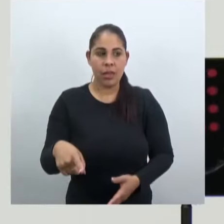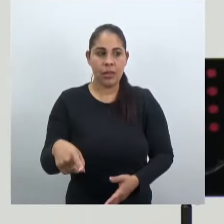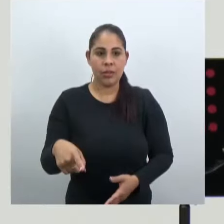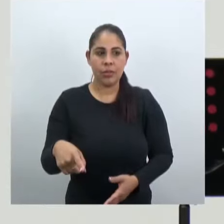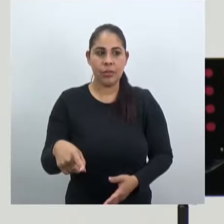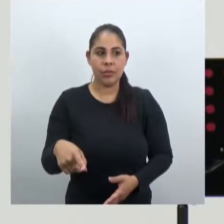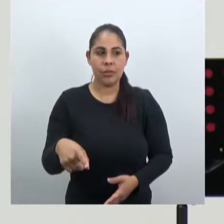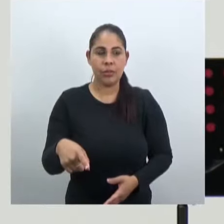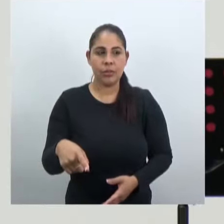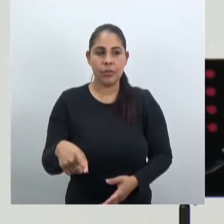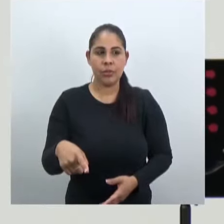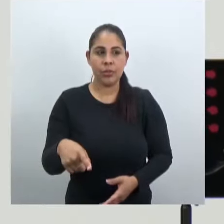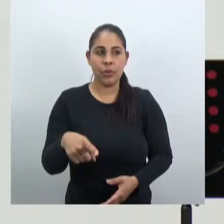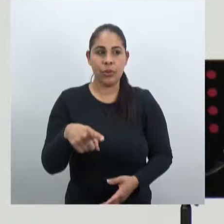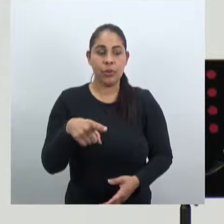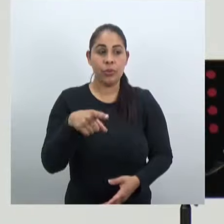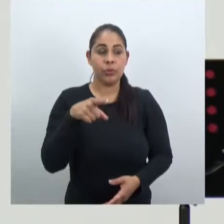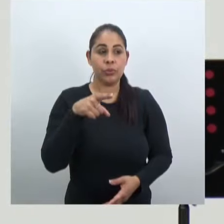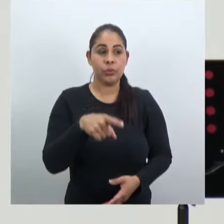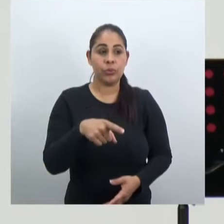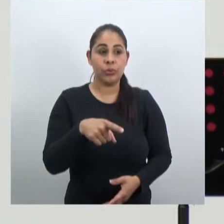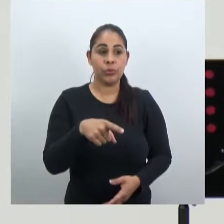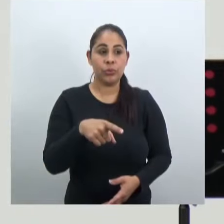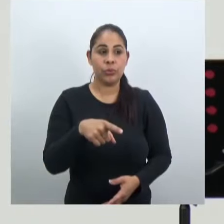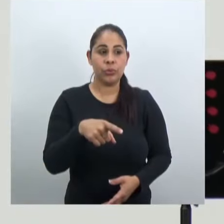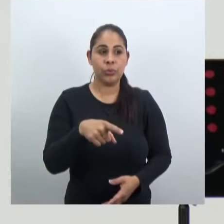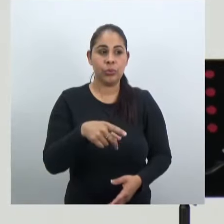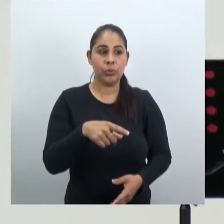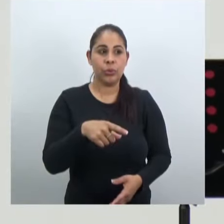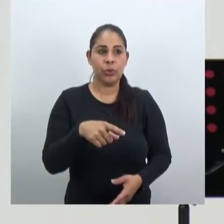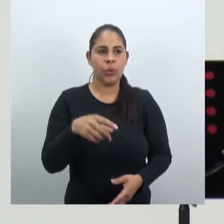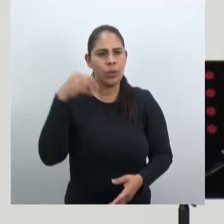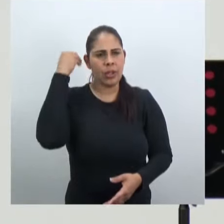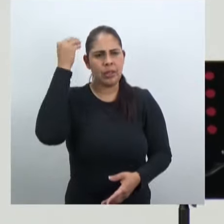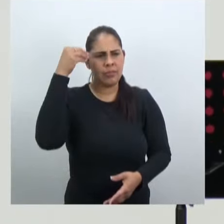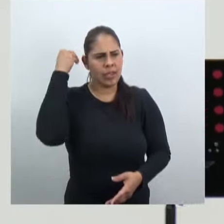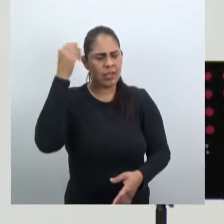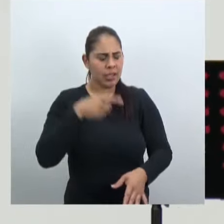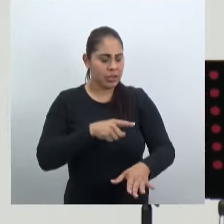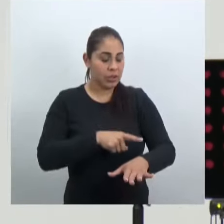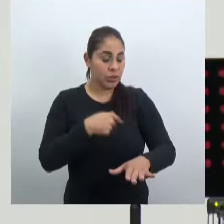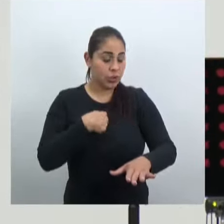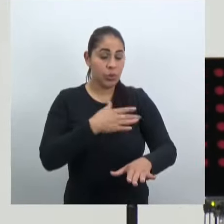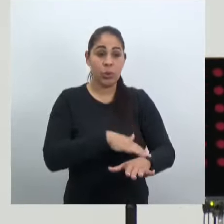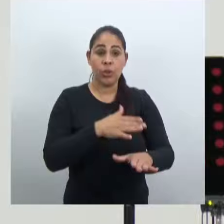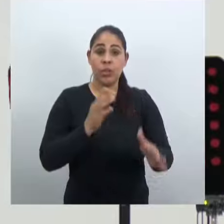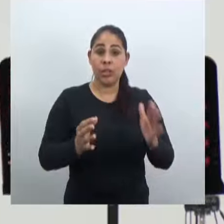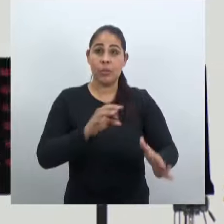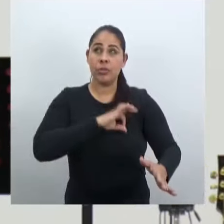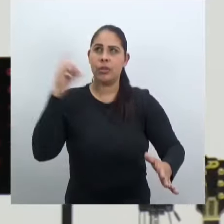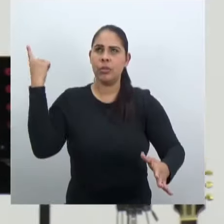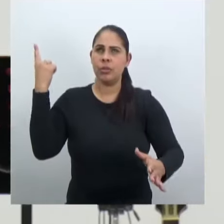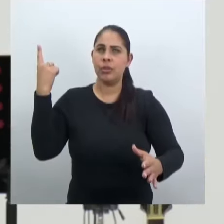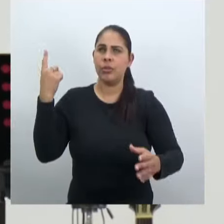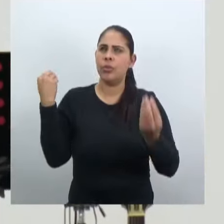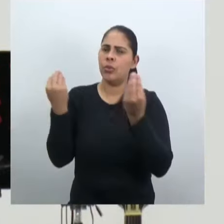no imagináis el tiempo que me quedo con el Señor cada día. Yo solo vivo para el